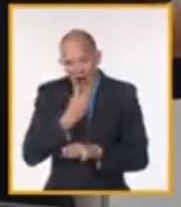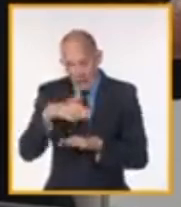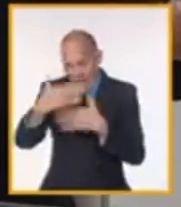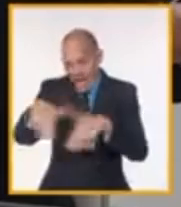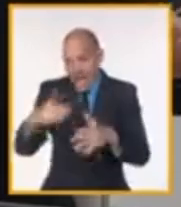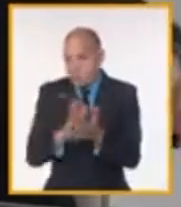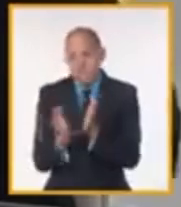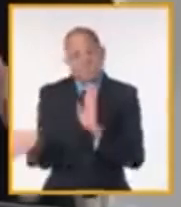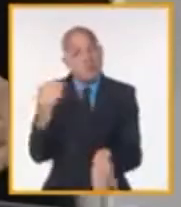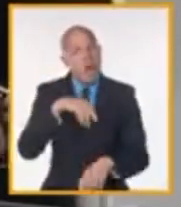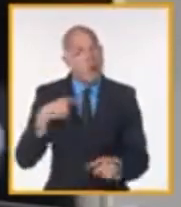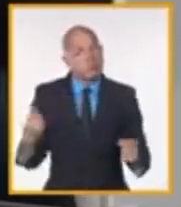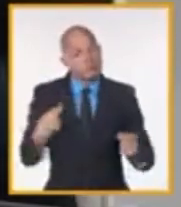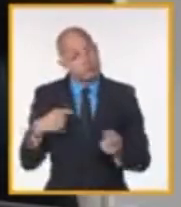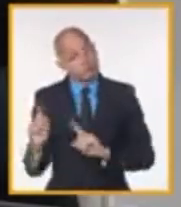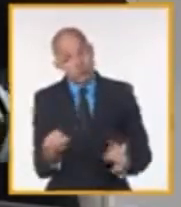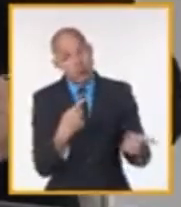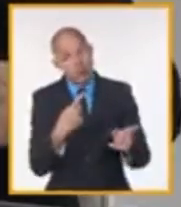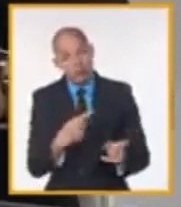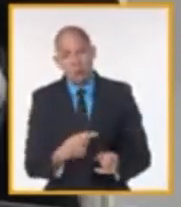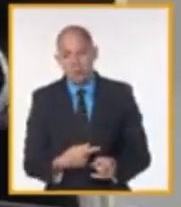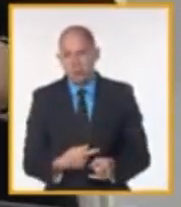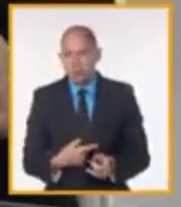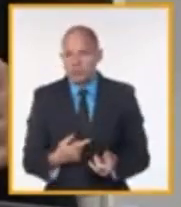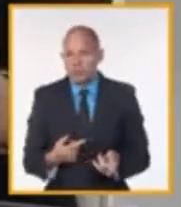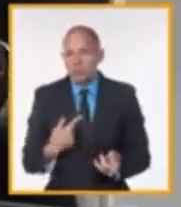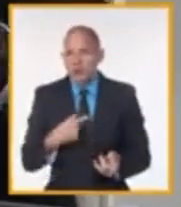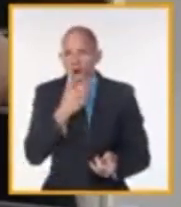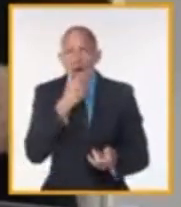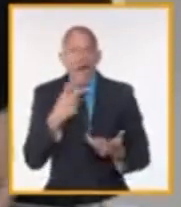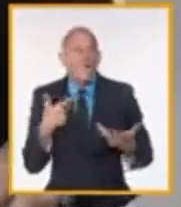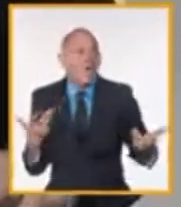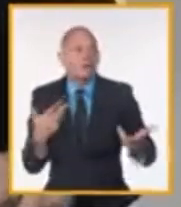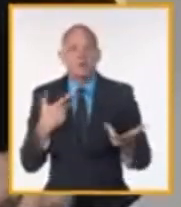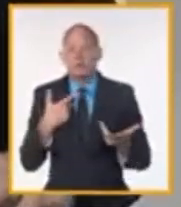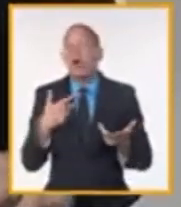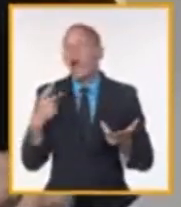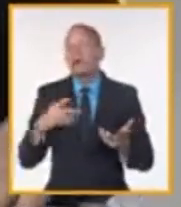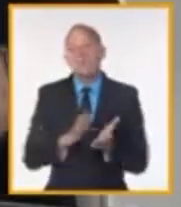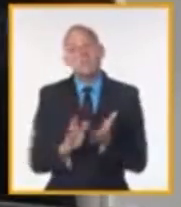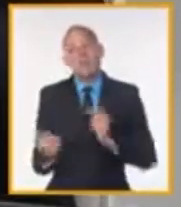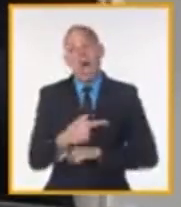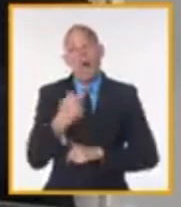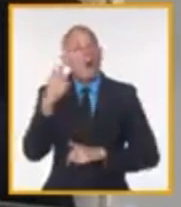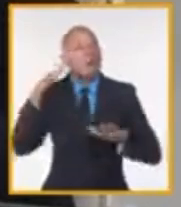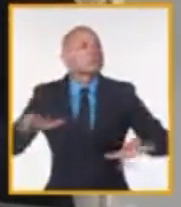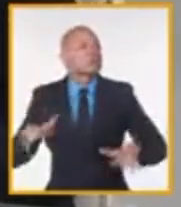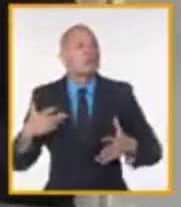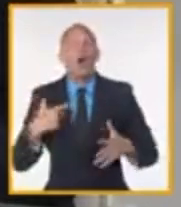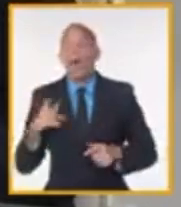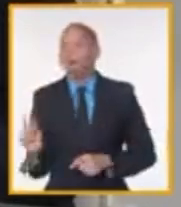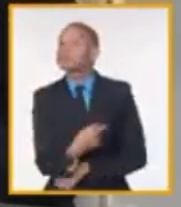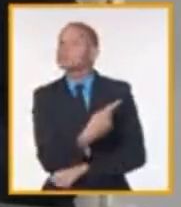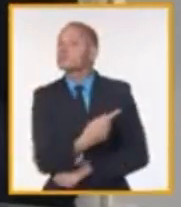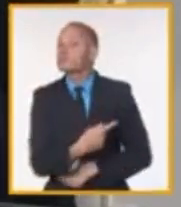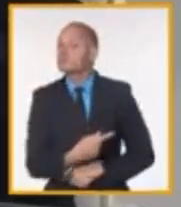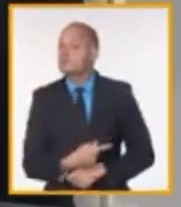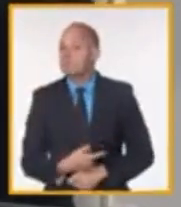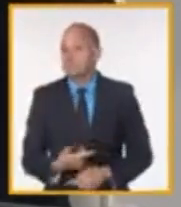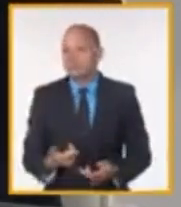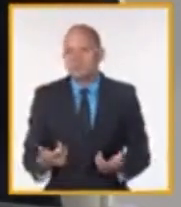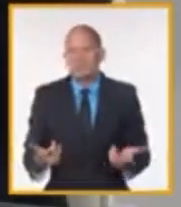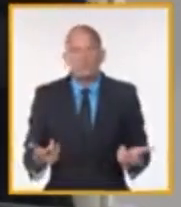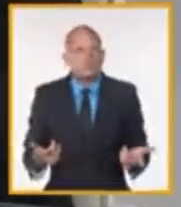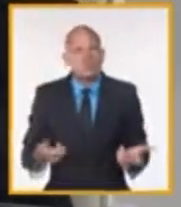calle y los cogen lo llevan un unad le dan un mirado nivel de entrenamiento y lo mandan a y lo